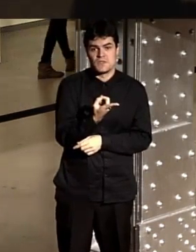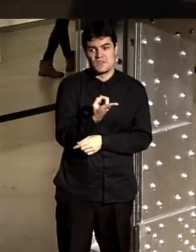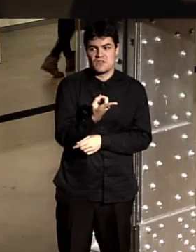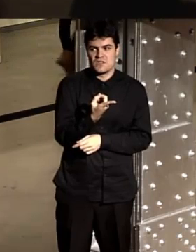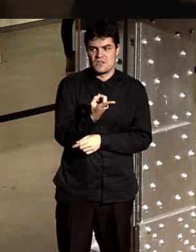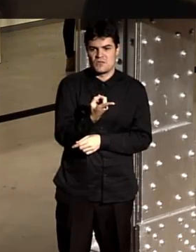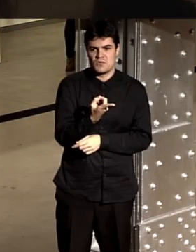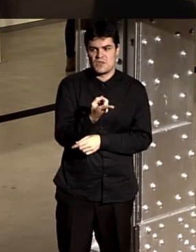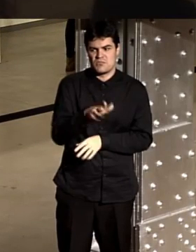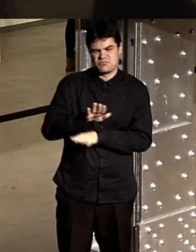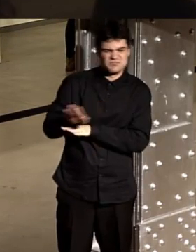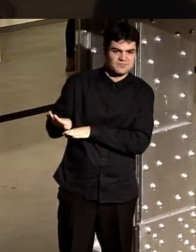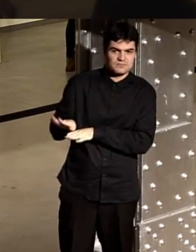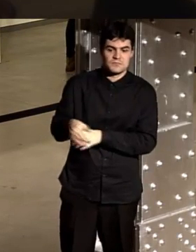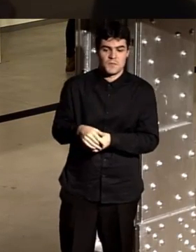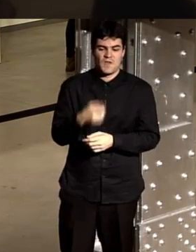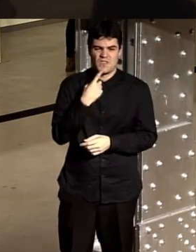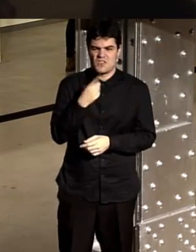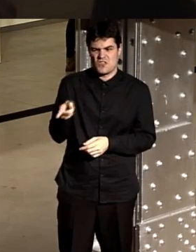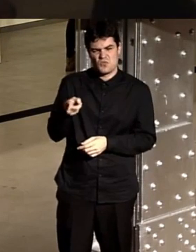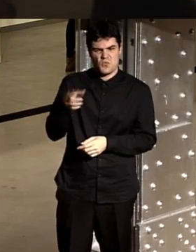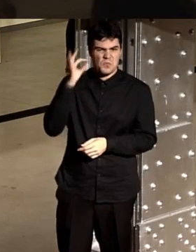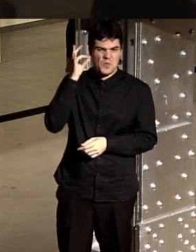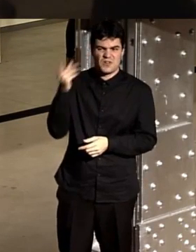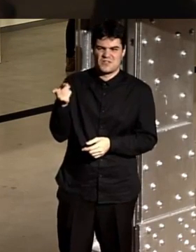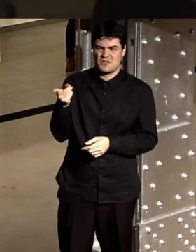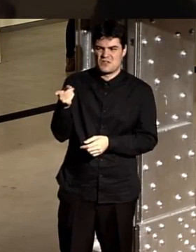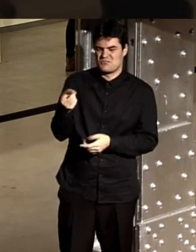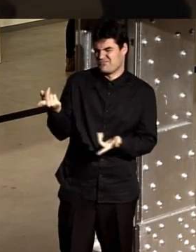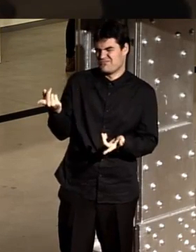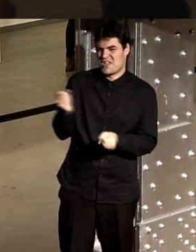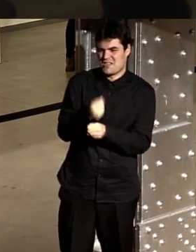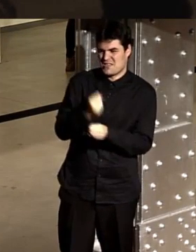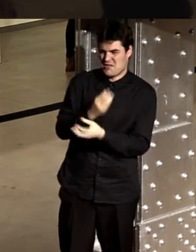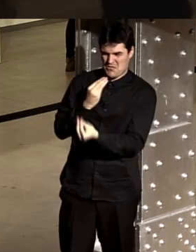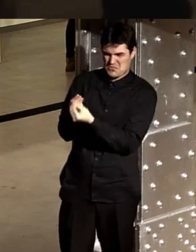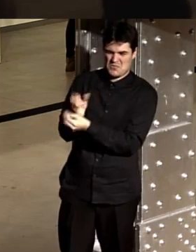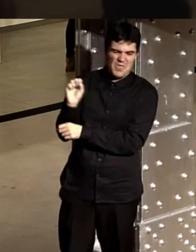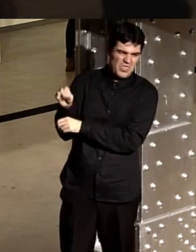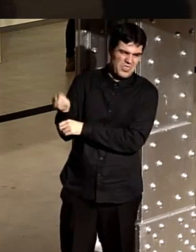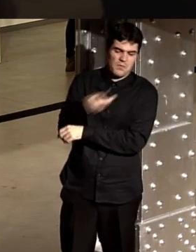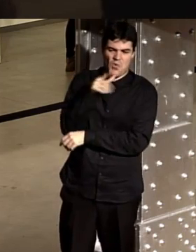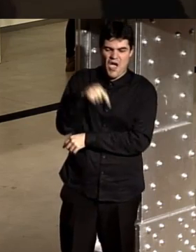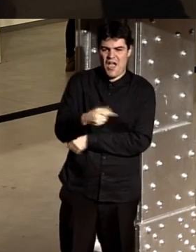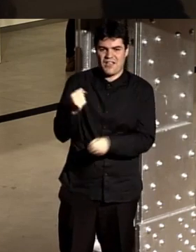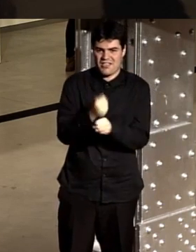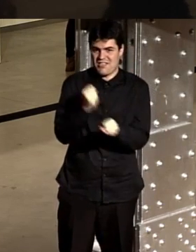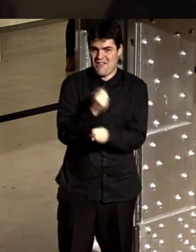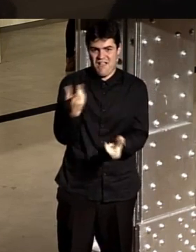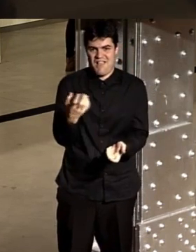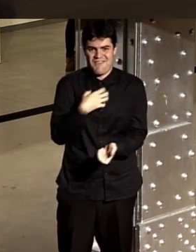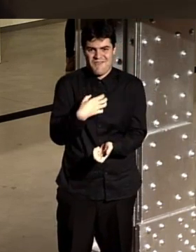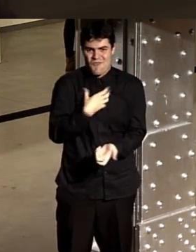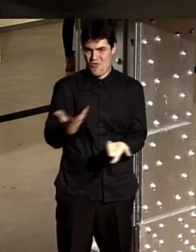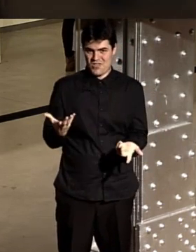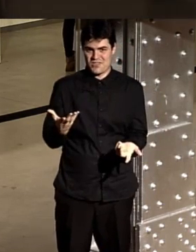deja plantada porque le dice, tú eres mujer, yo aquí paso de trabajar contigo, que aquí no vas a poder trabajar en este país tan porque le iba